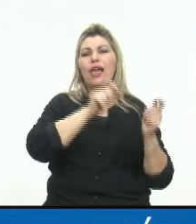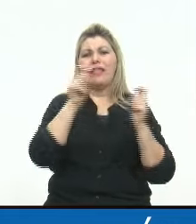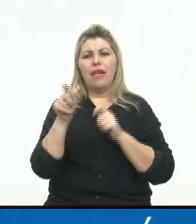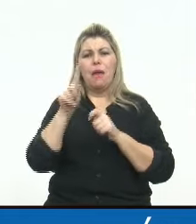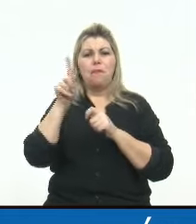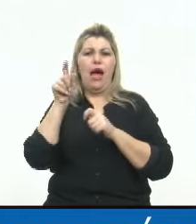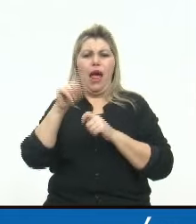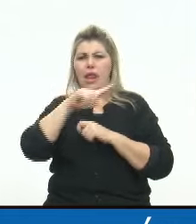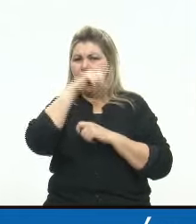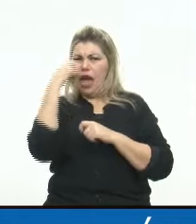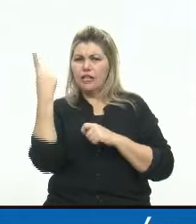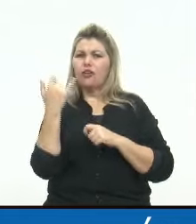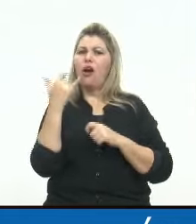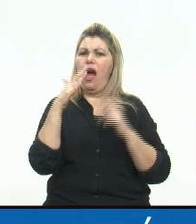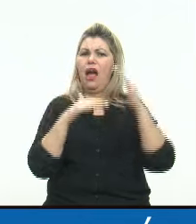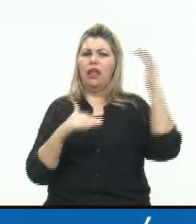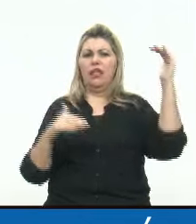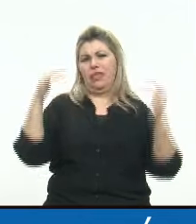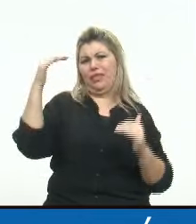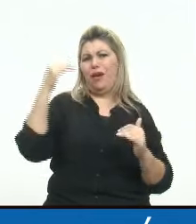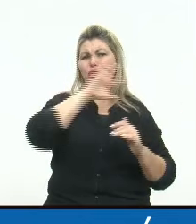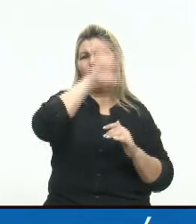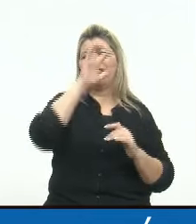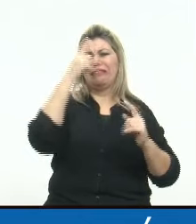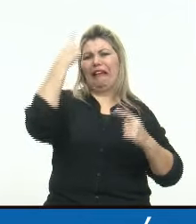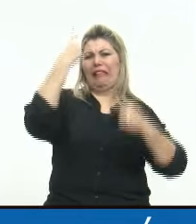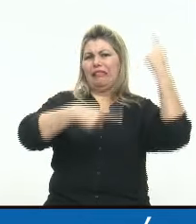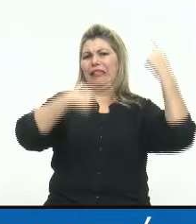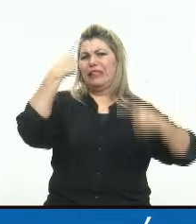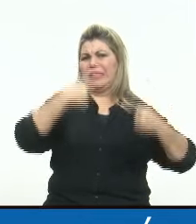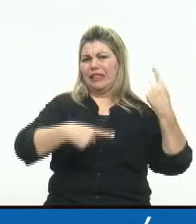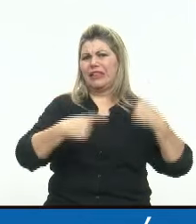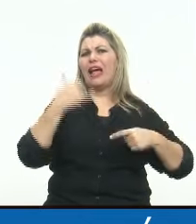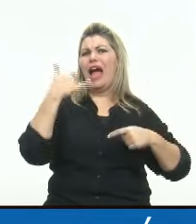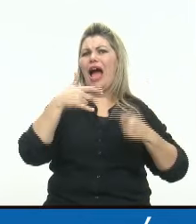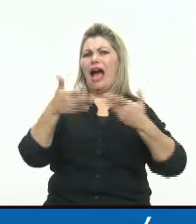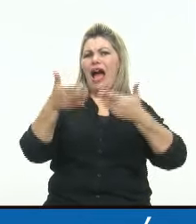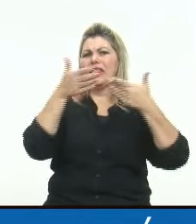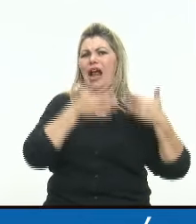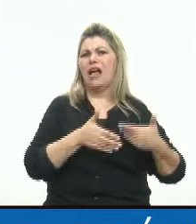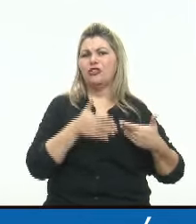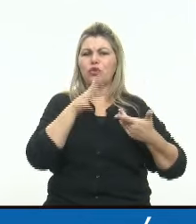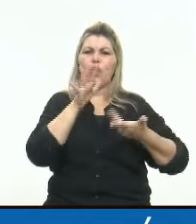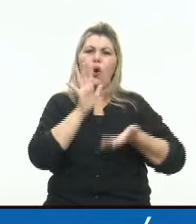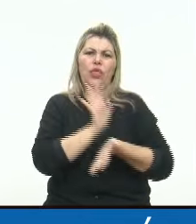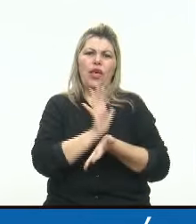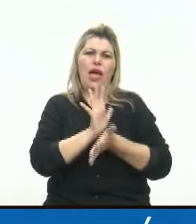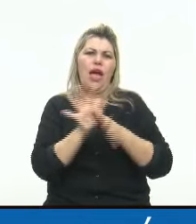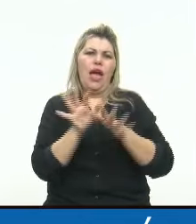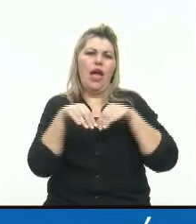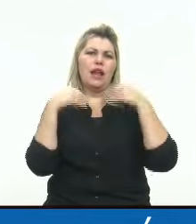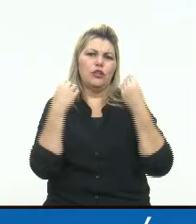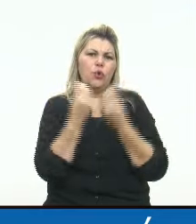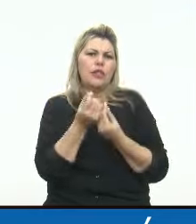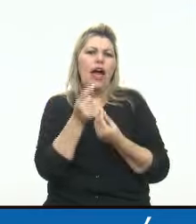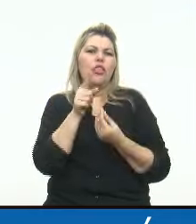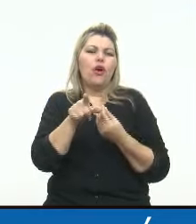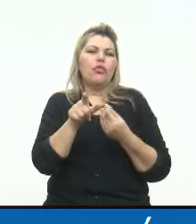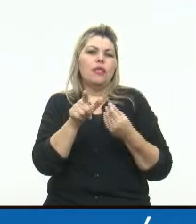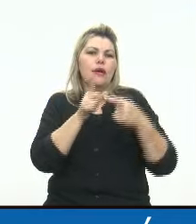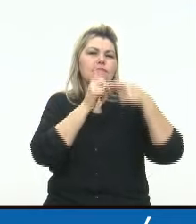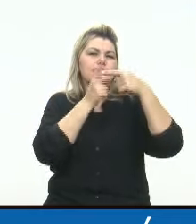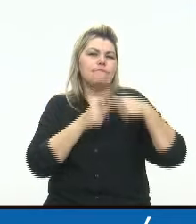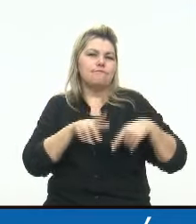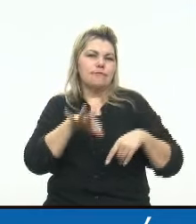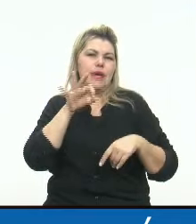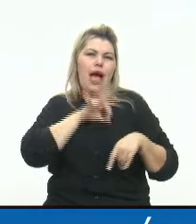situación de extrema disparidad entre sí y de atraso de determinación técnica de los resultados financieros anuales.